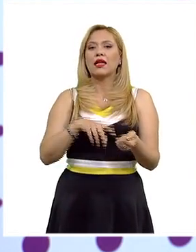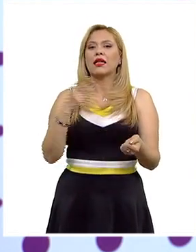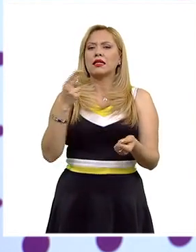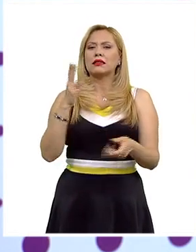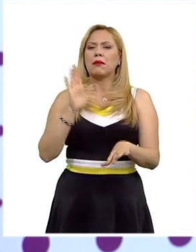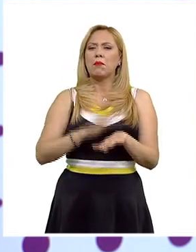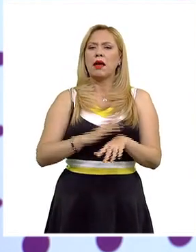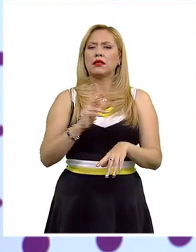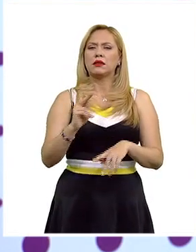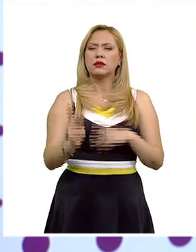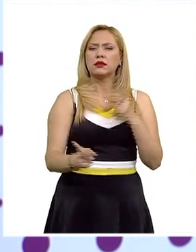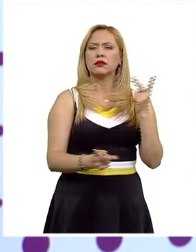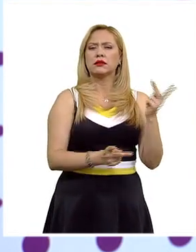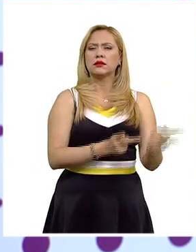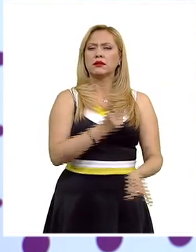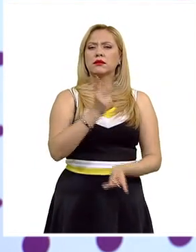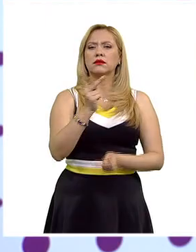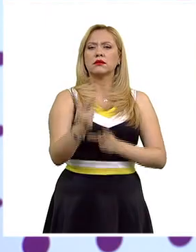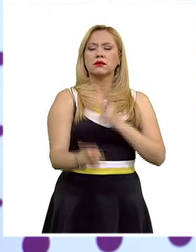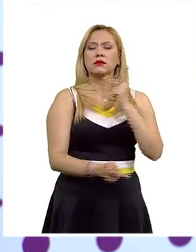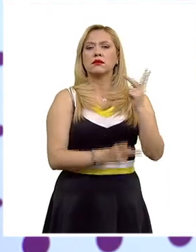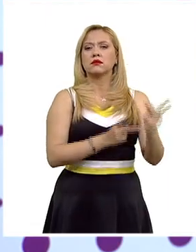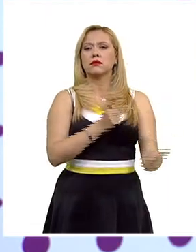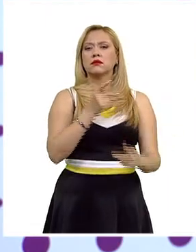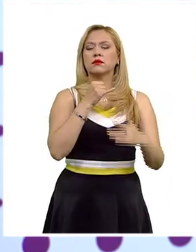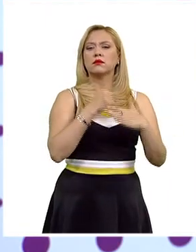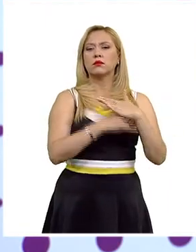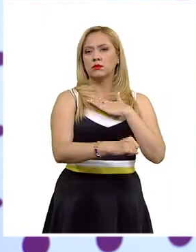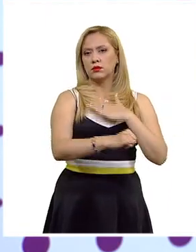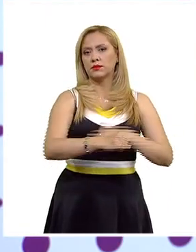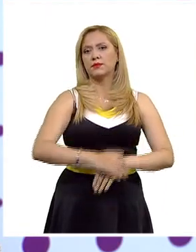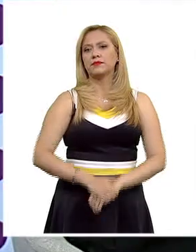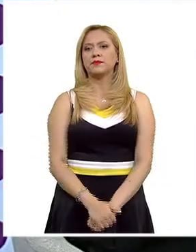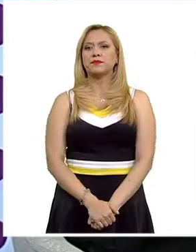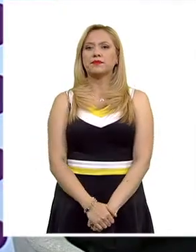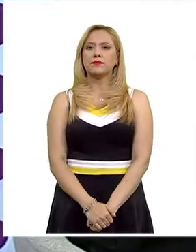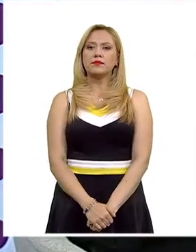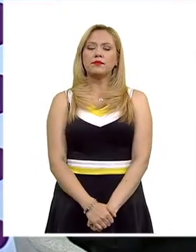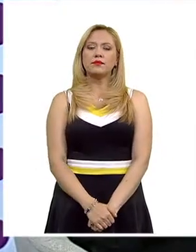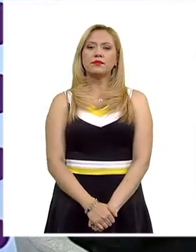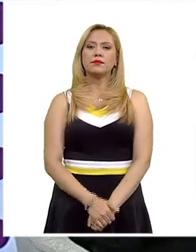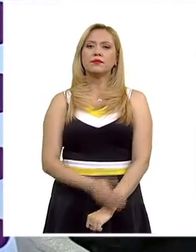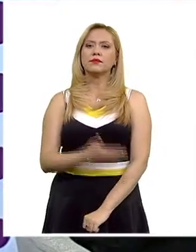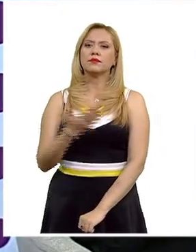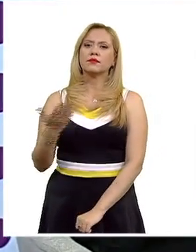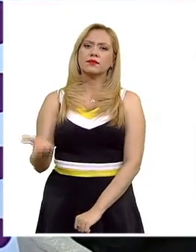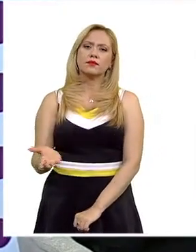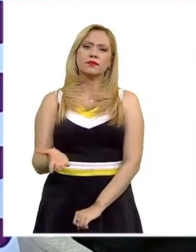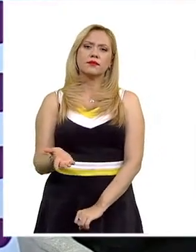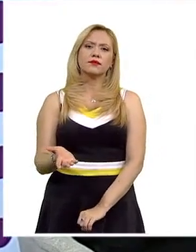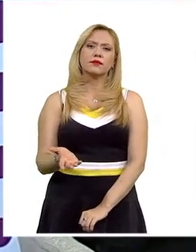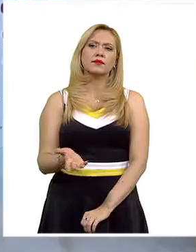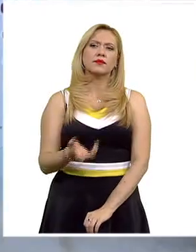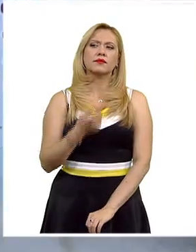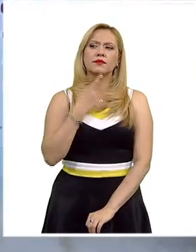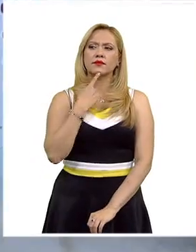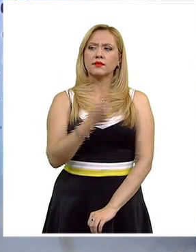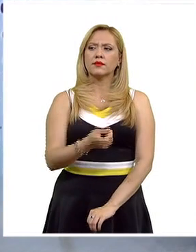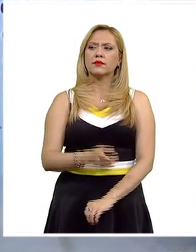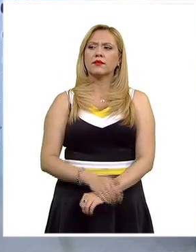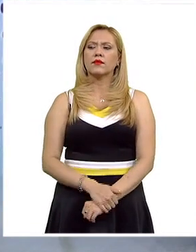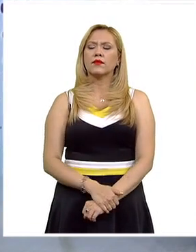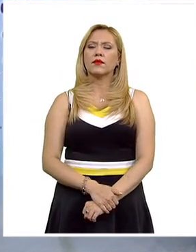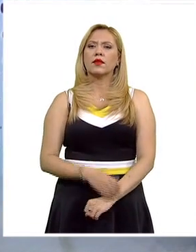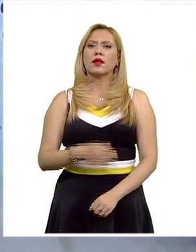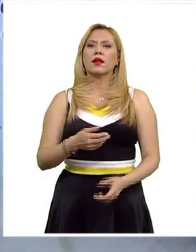el testimonio de las víctimas debe mirarse en un cierto contexto. Claro. Y Nicole, comentábamos en